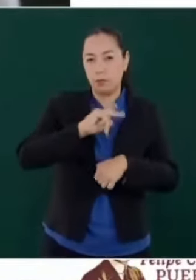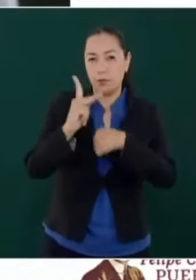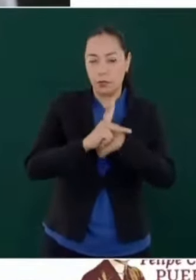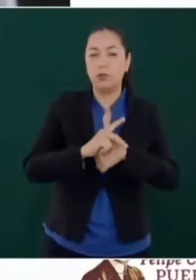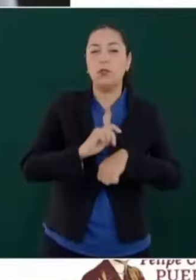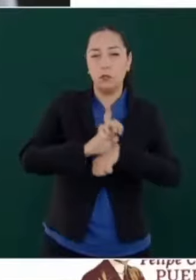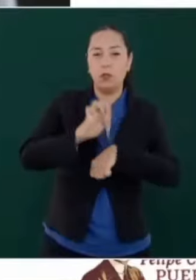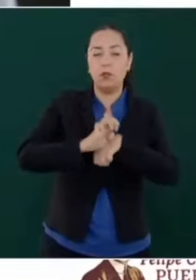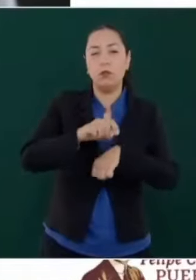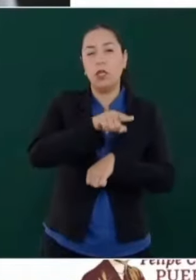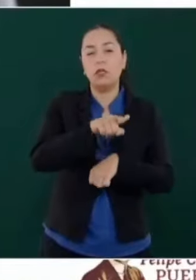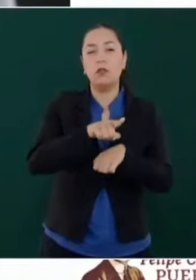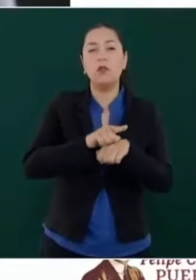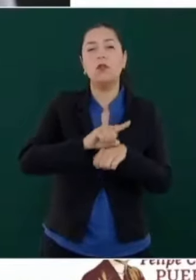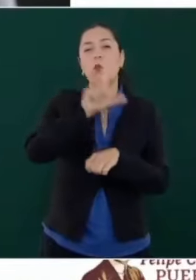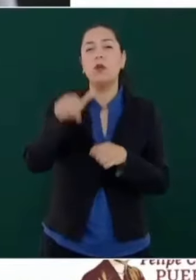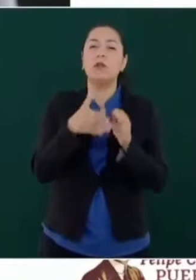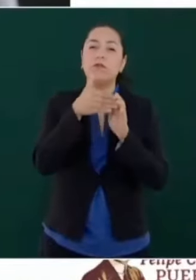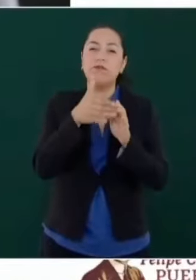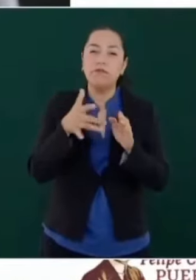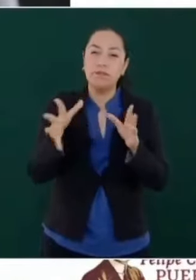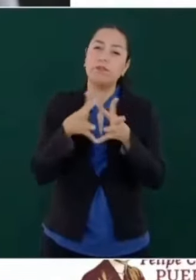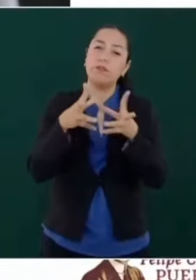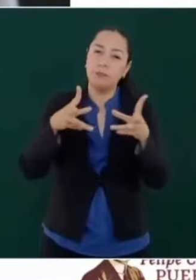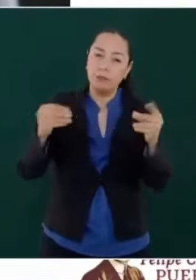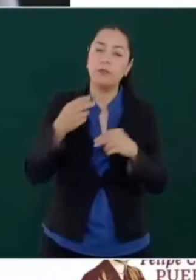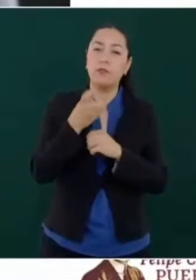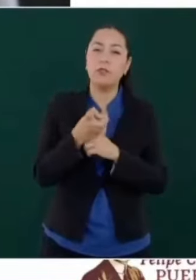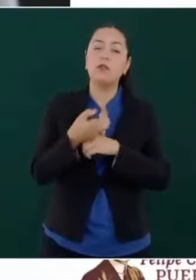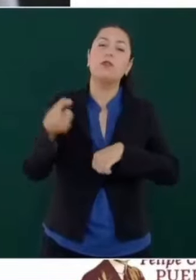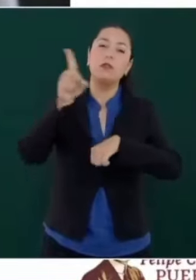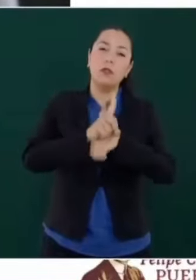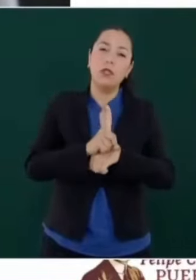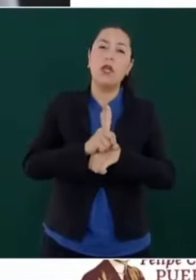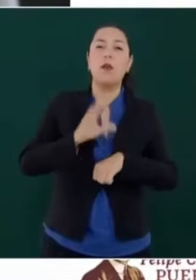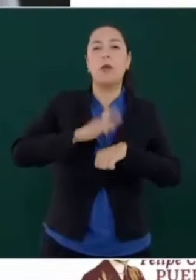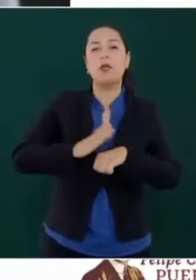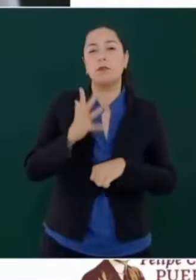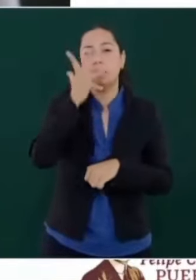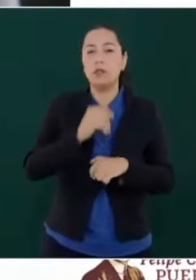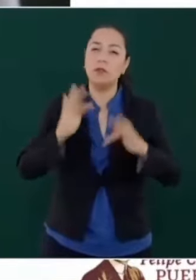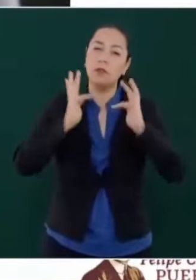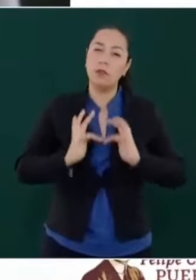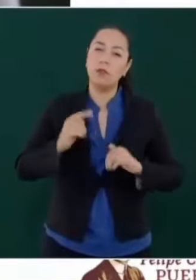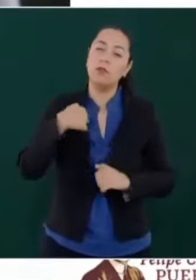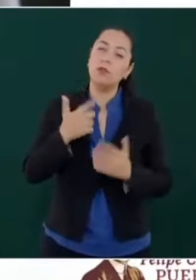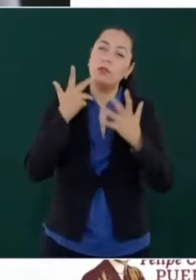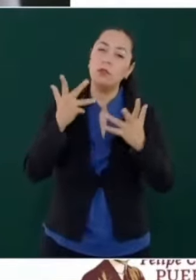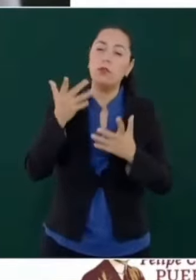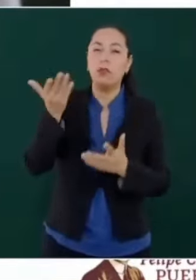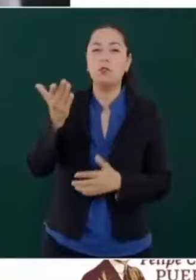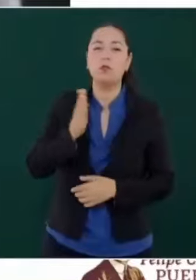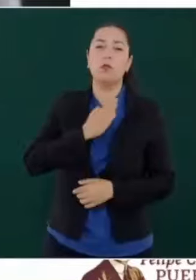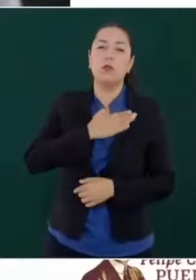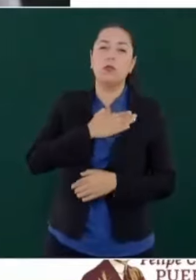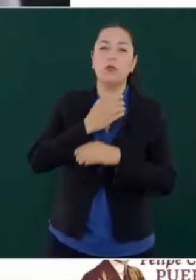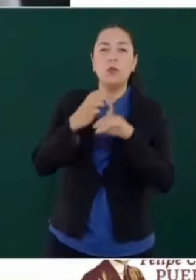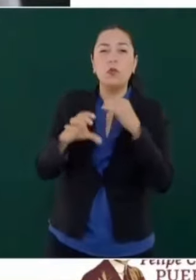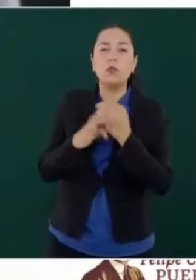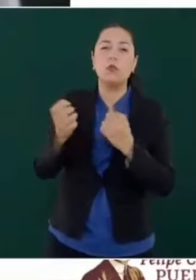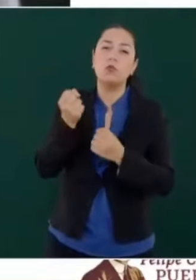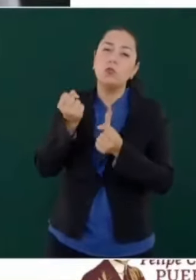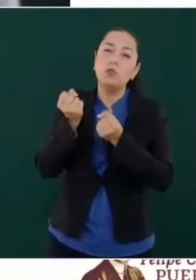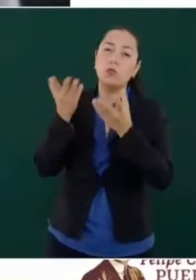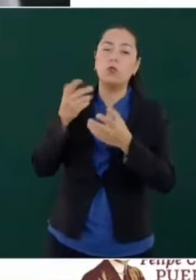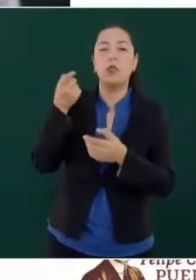más luminosos. Yo deseo todo lo bueno a ese país y pido que el Ecuador sea bendecido